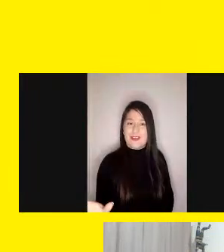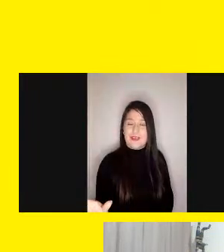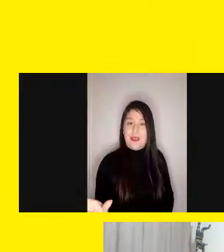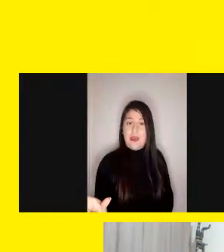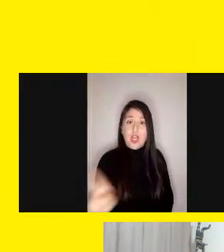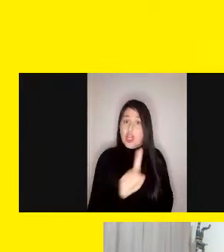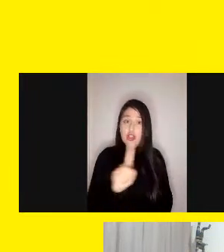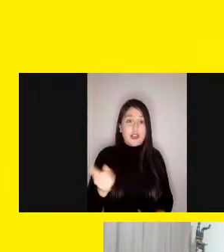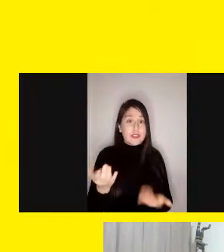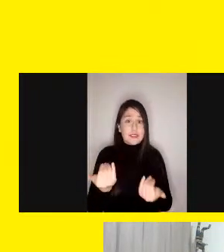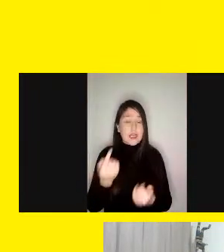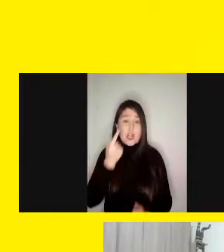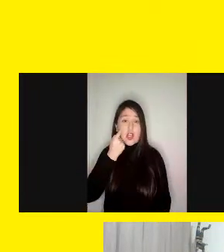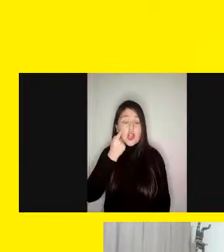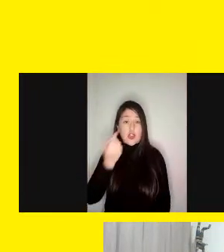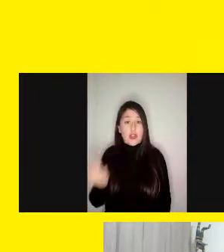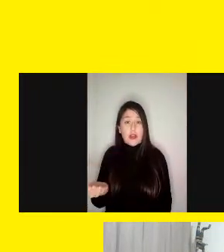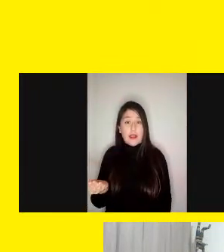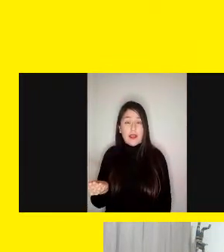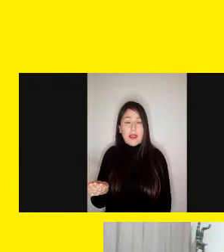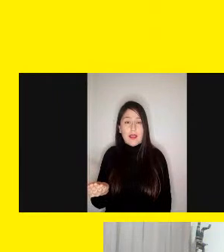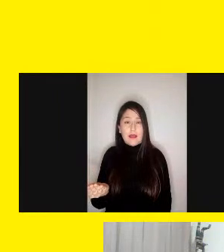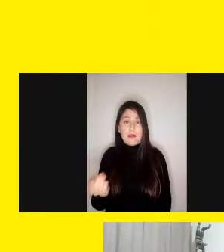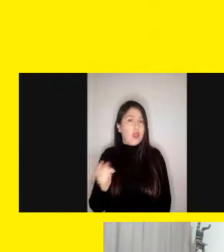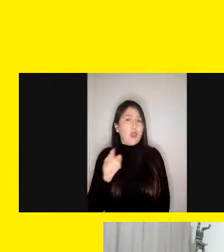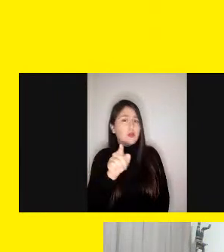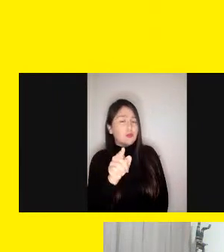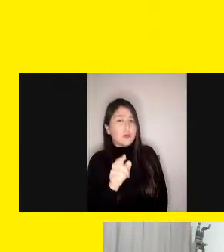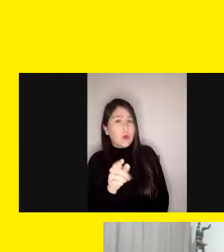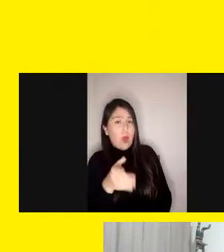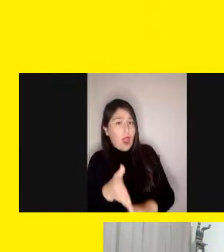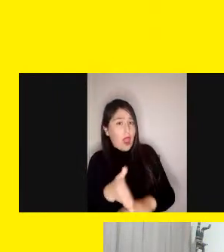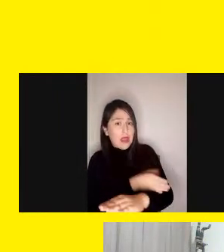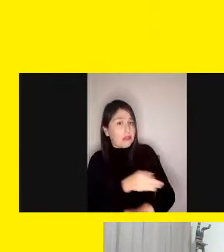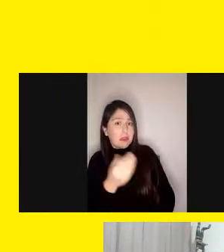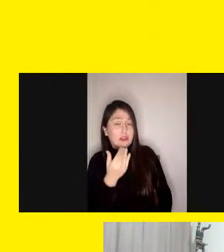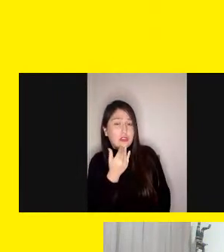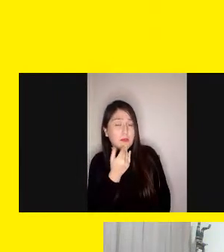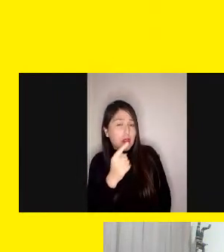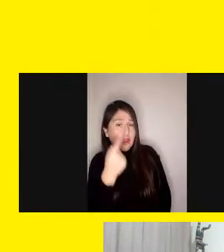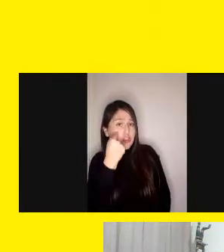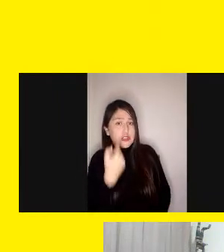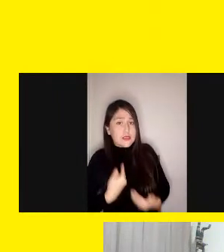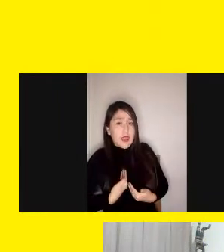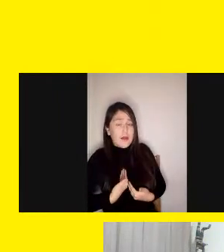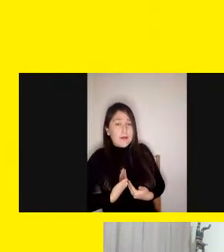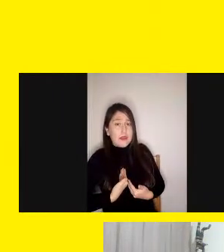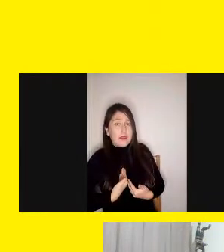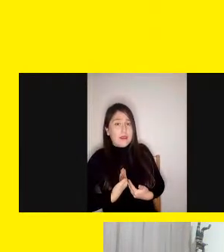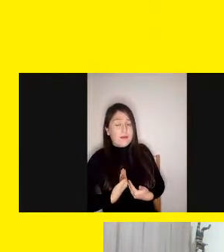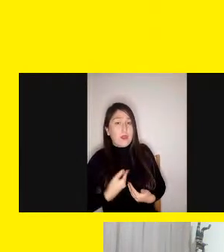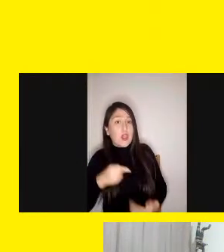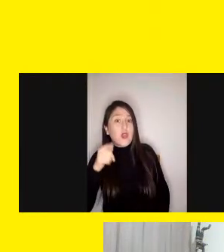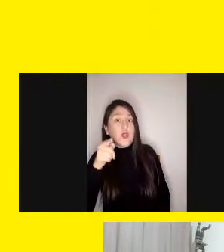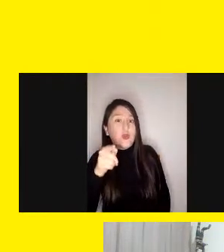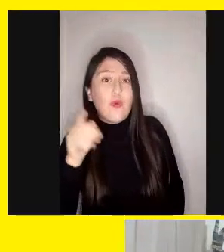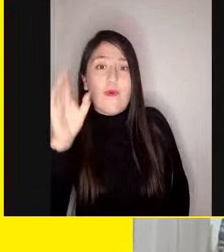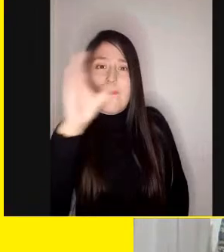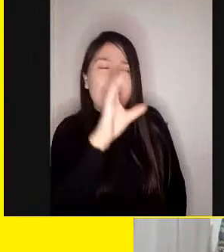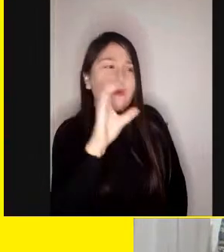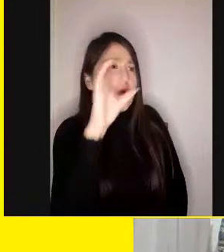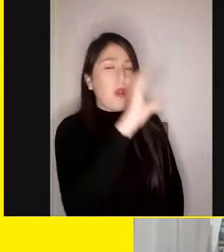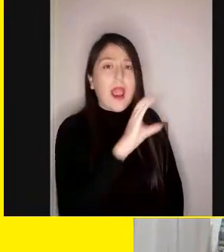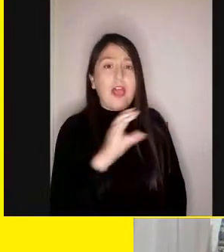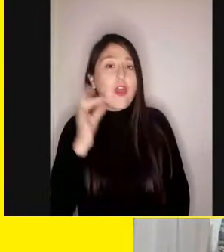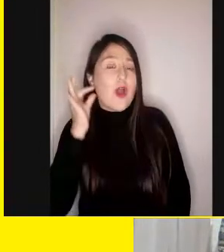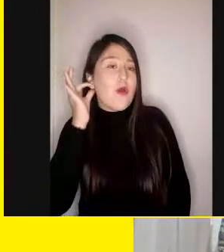acá? O sea, tú tampoco me conocías a mí. No. Tú andabas buscando a una mujer